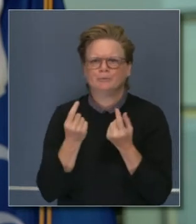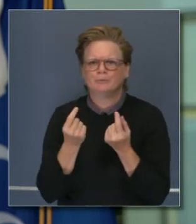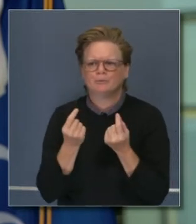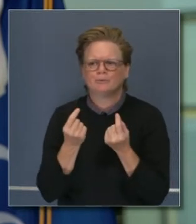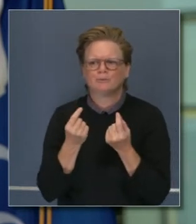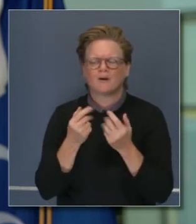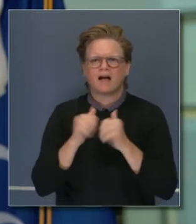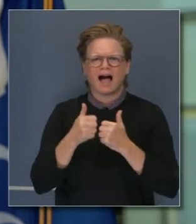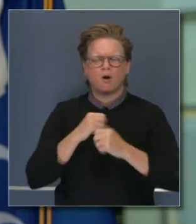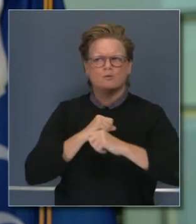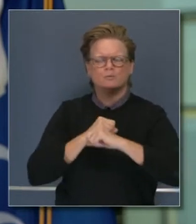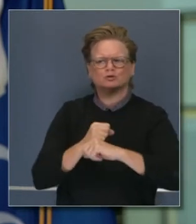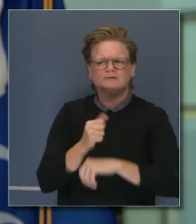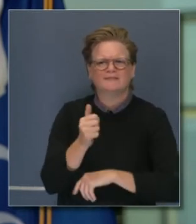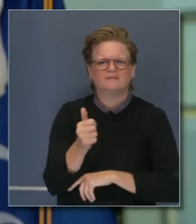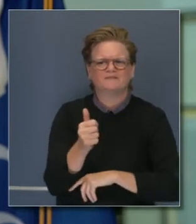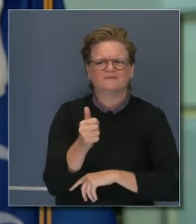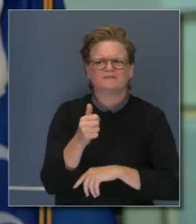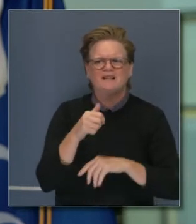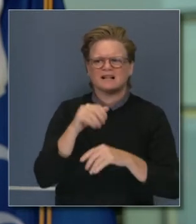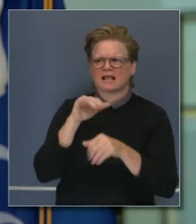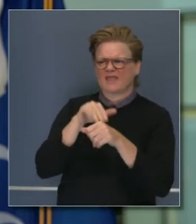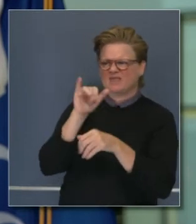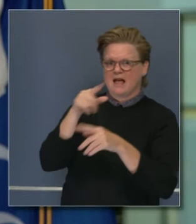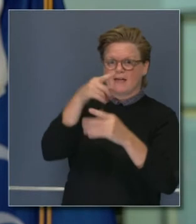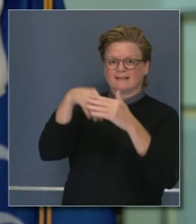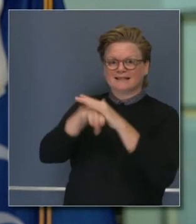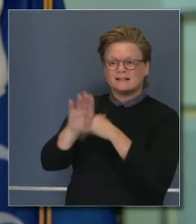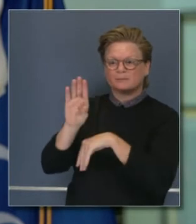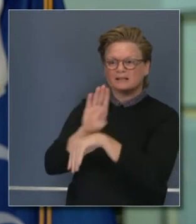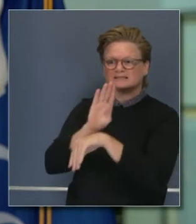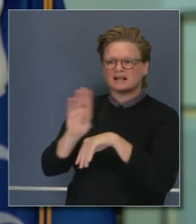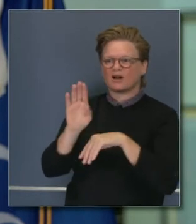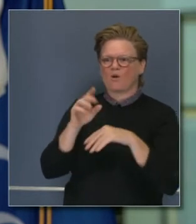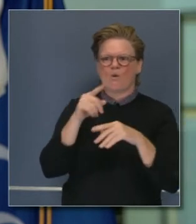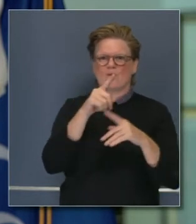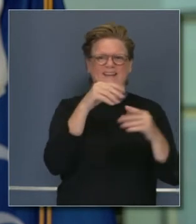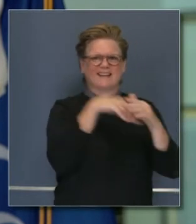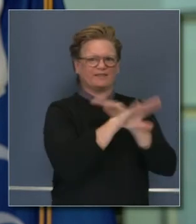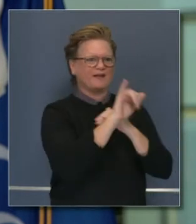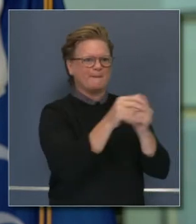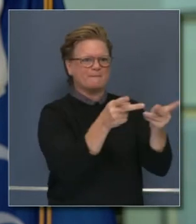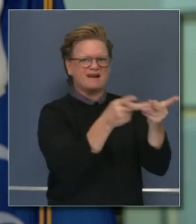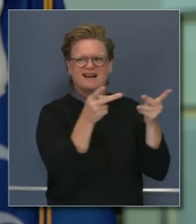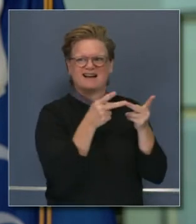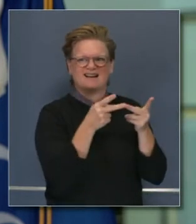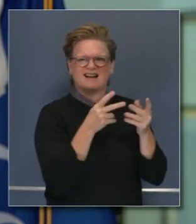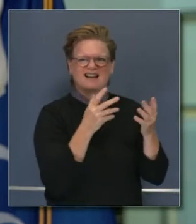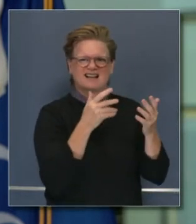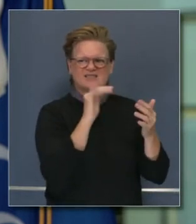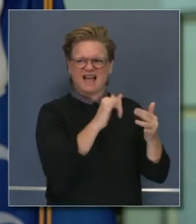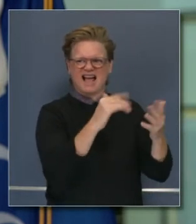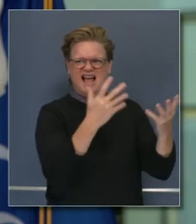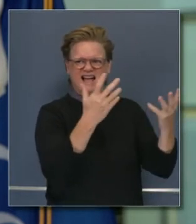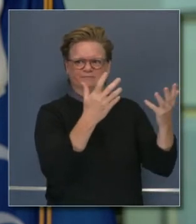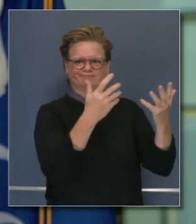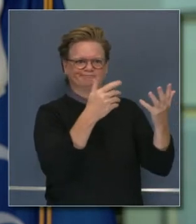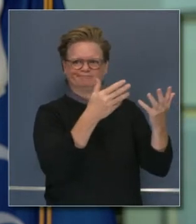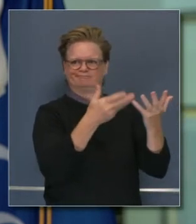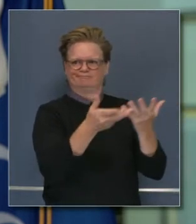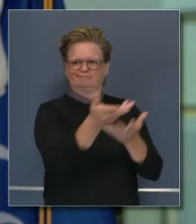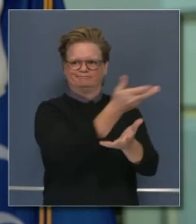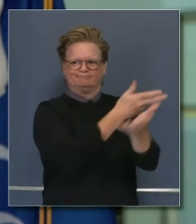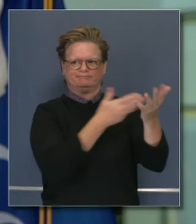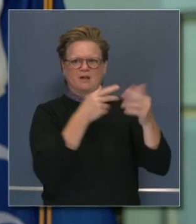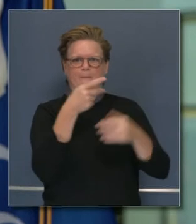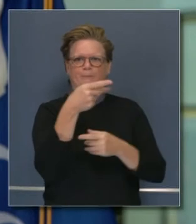esos anuncios que mostramos. Así podemos concentrarnos en estas actividades que esperamos poder hacer